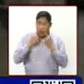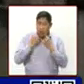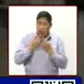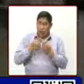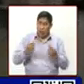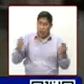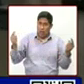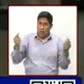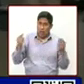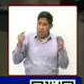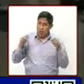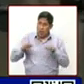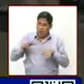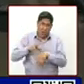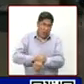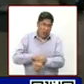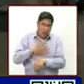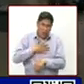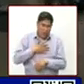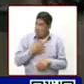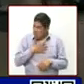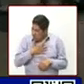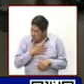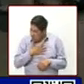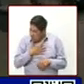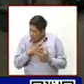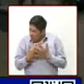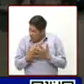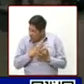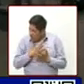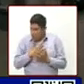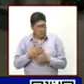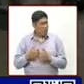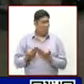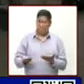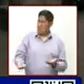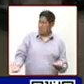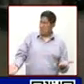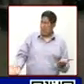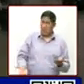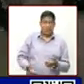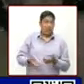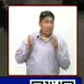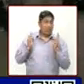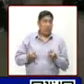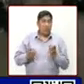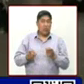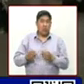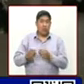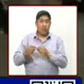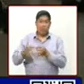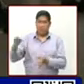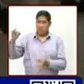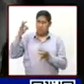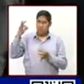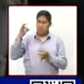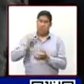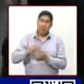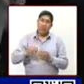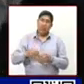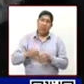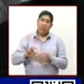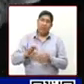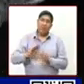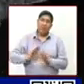declarando bajo pena de aprehensión, decía. Entonces yo creo que esto no corresponde, y en el día este mismo comparendo parece que ha sido